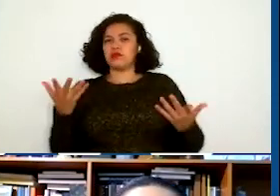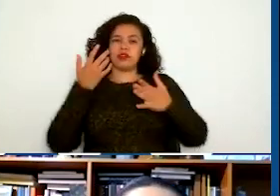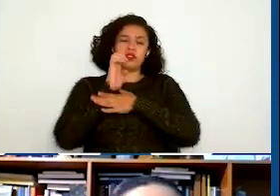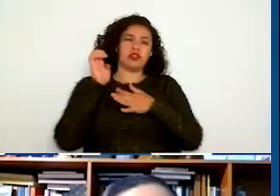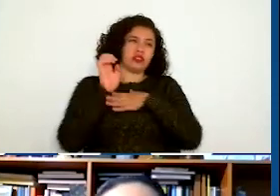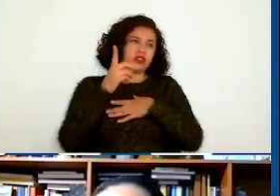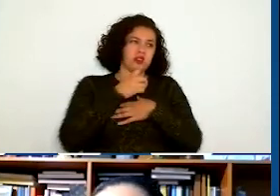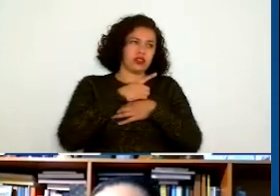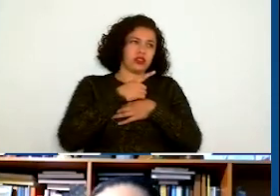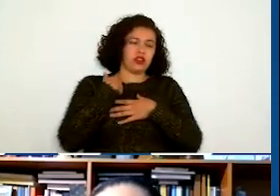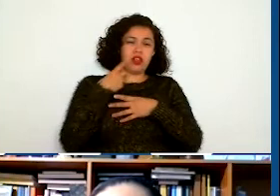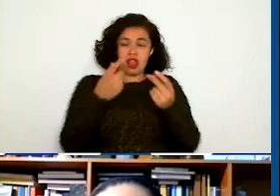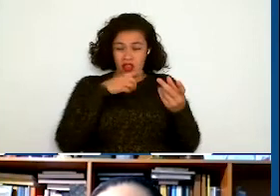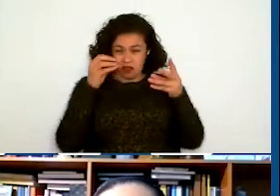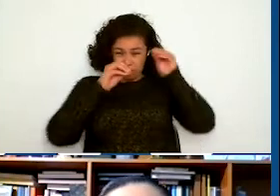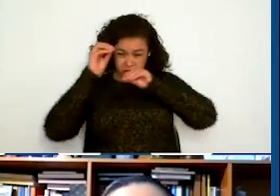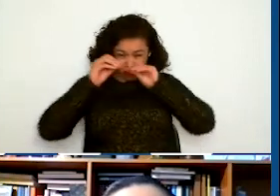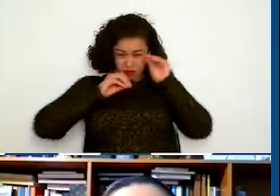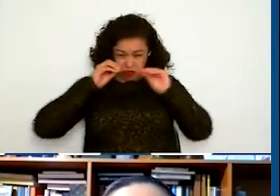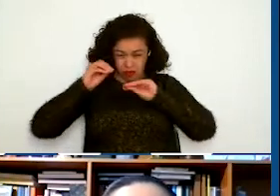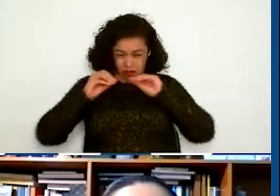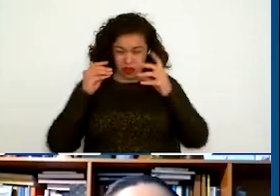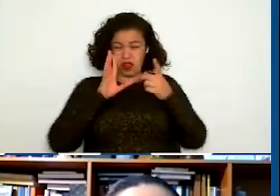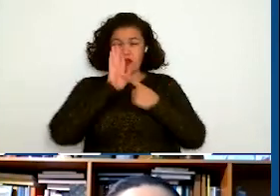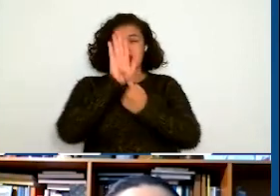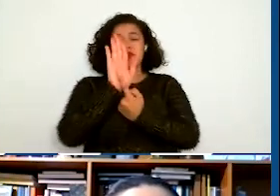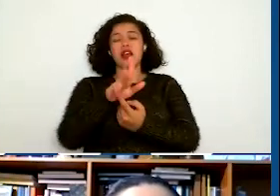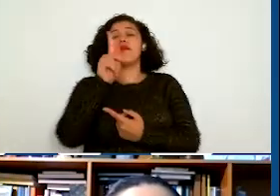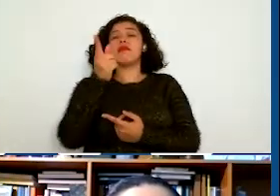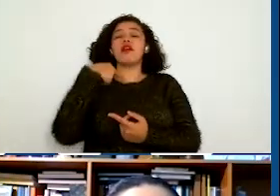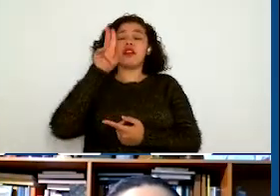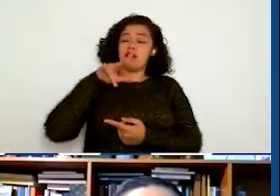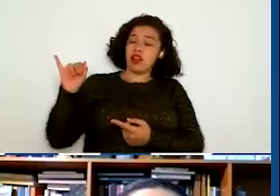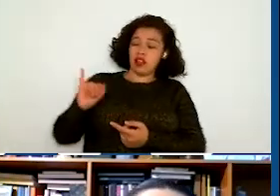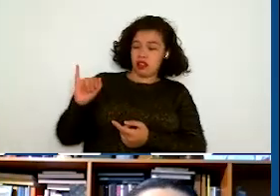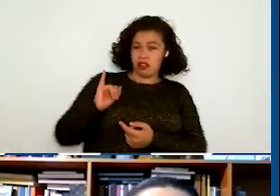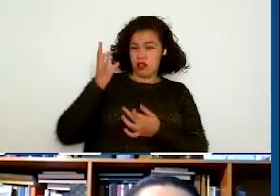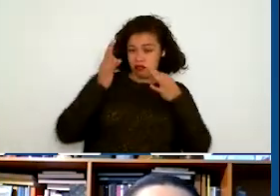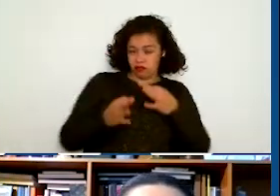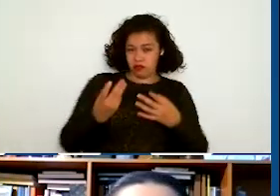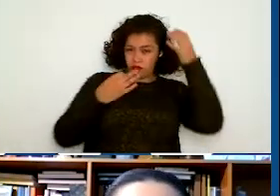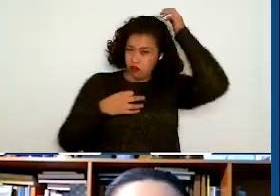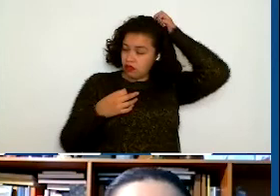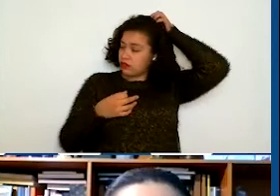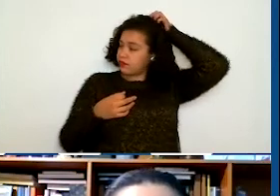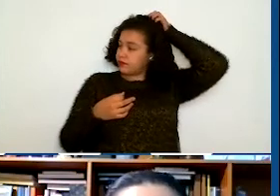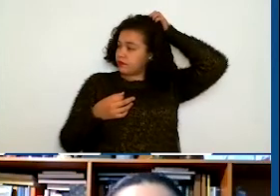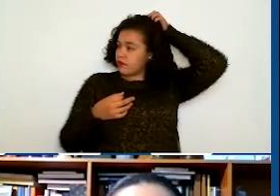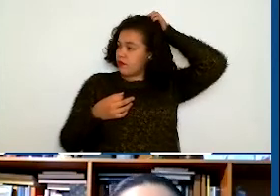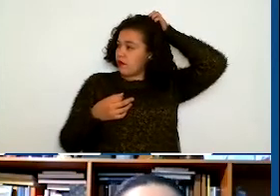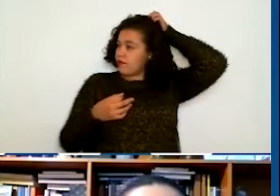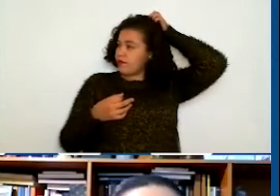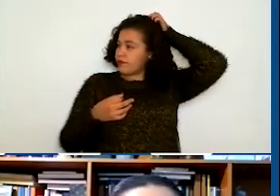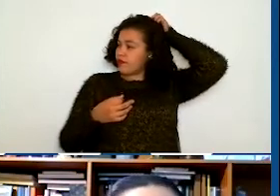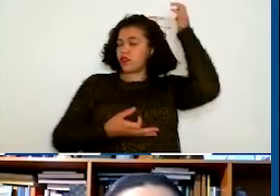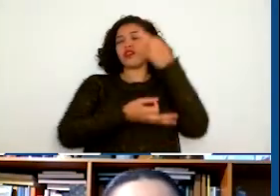que producir resultados, pero nunca el interés es realmente si todos esos productos que hago